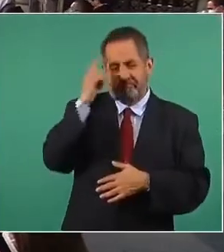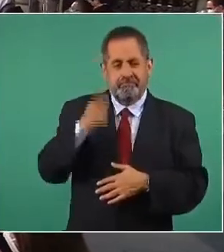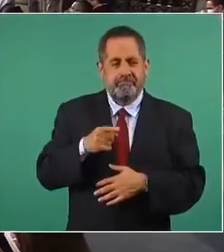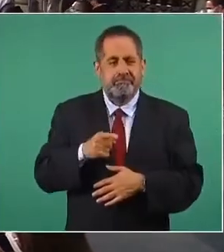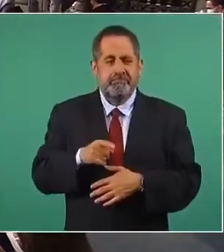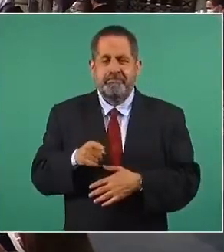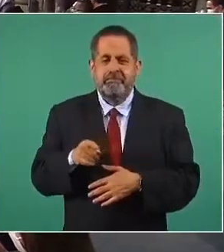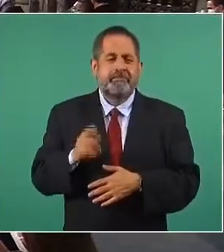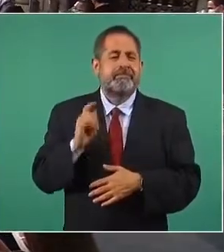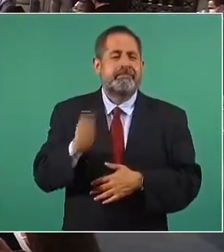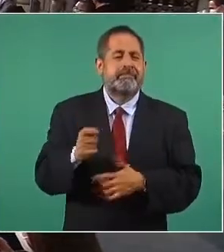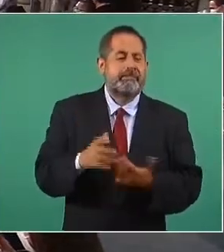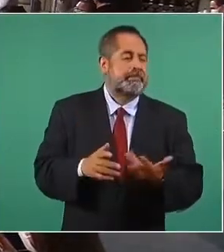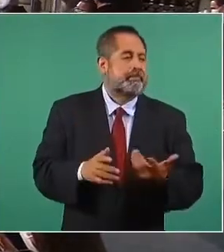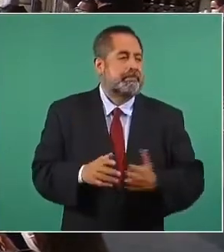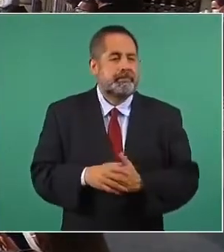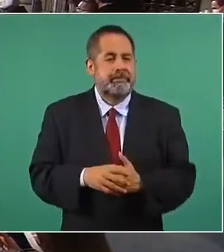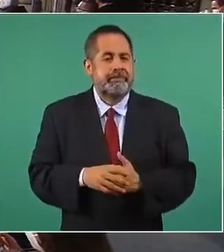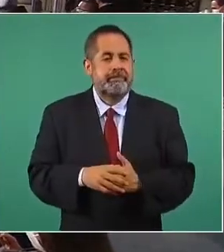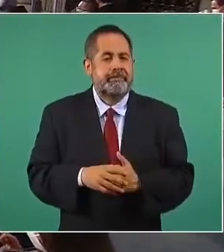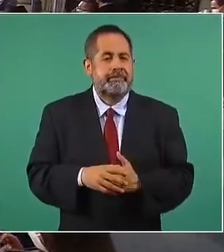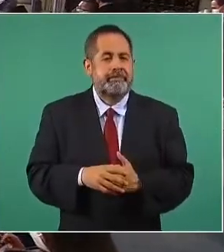sacar de la nada